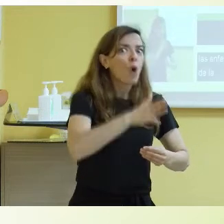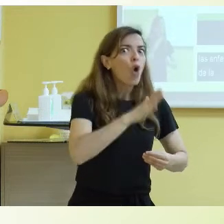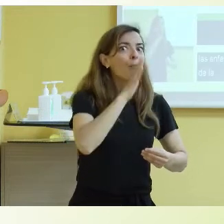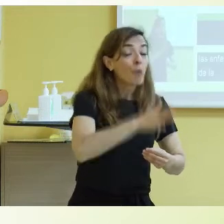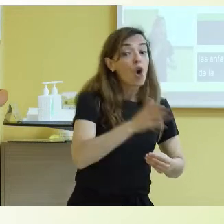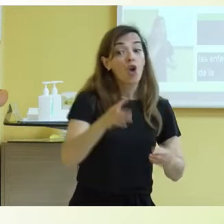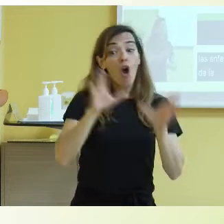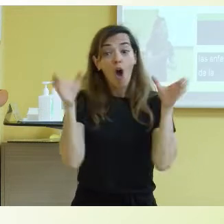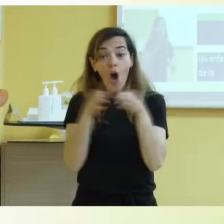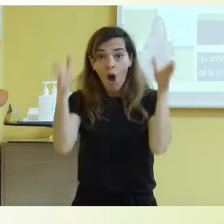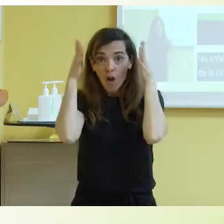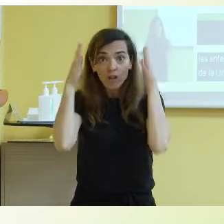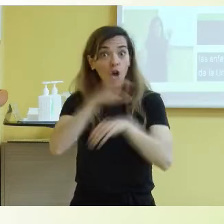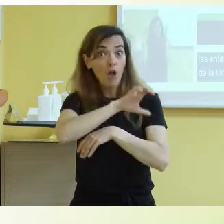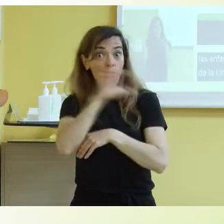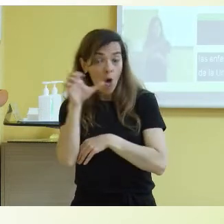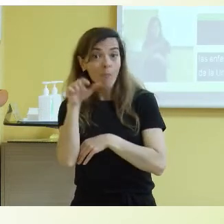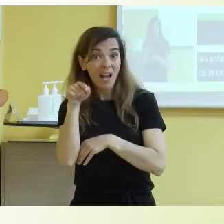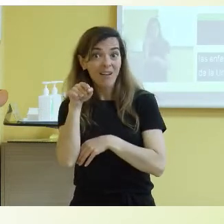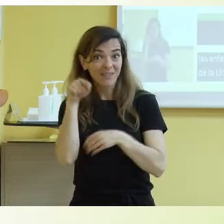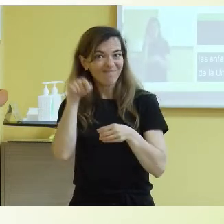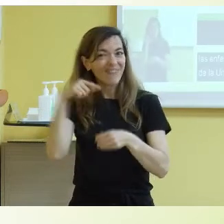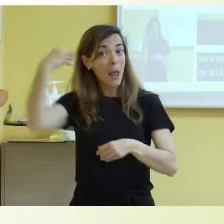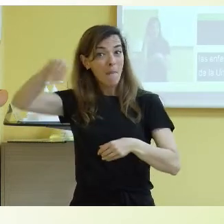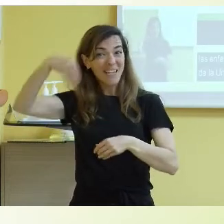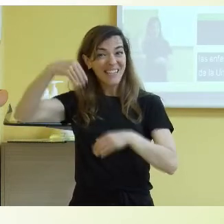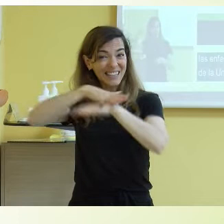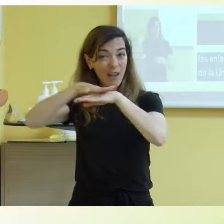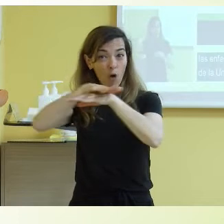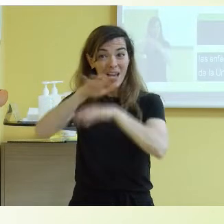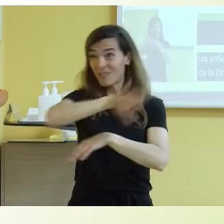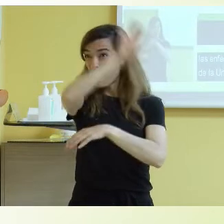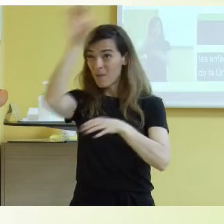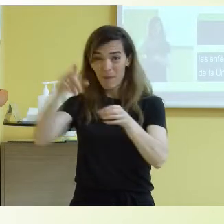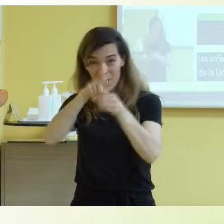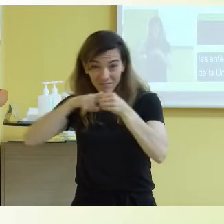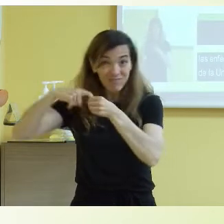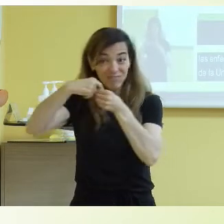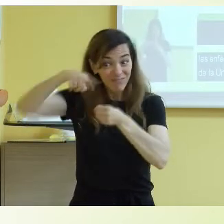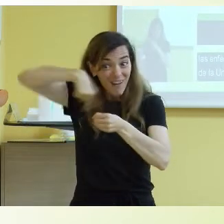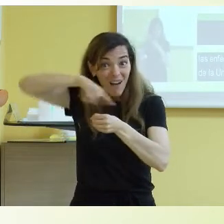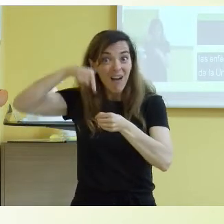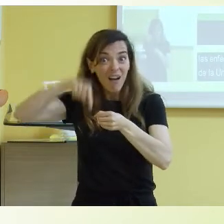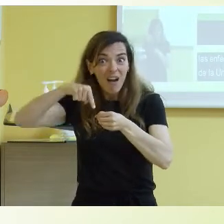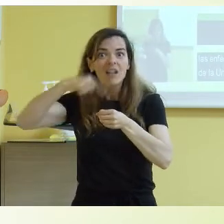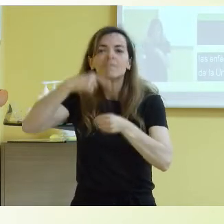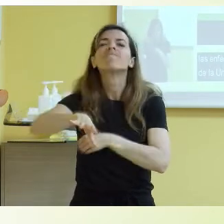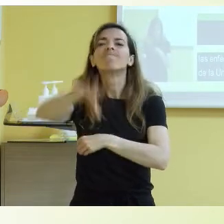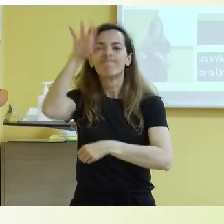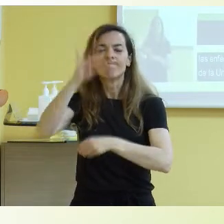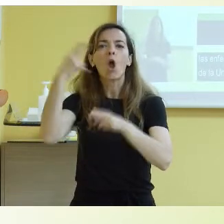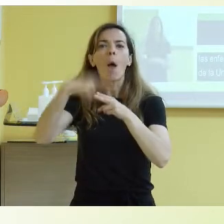que es las recomendaciones del Consejo de Europa, que está formada por los presidentes de gobiernos de todos los Estados miembros, deciden